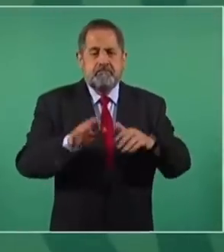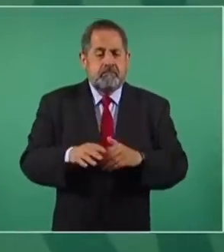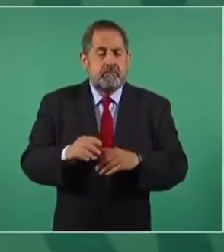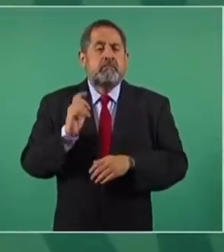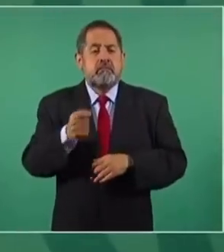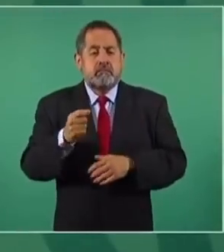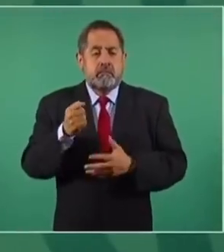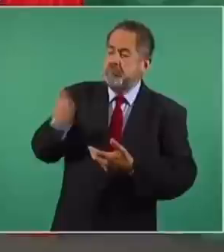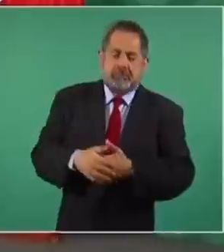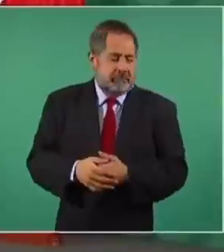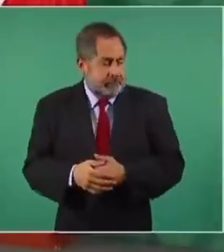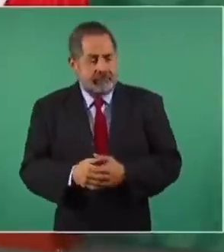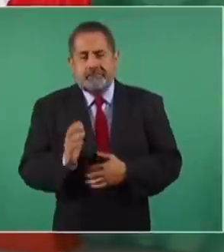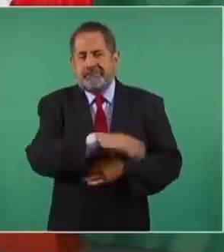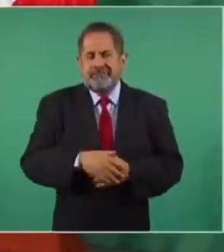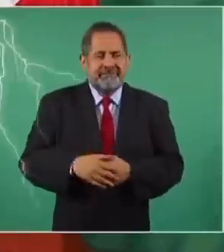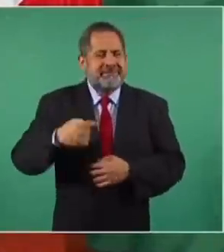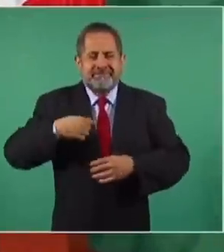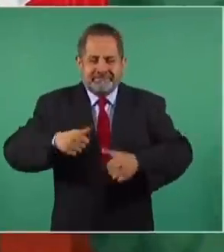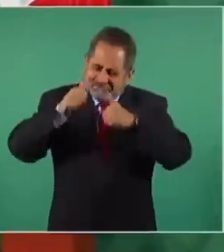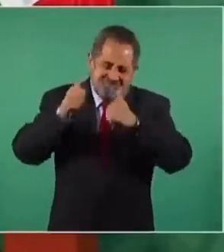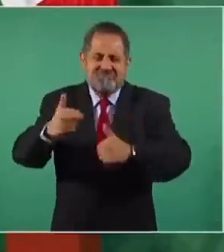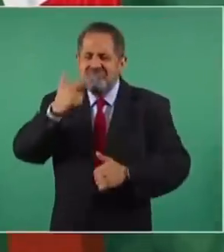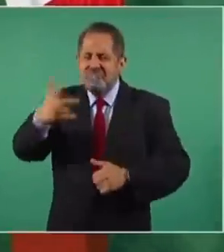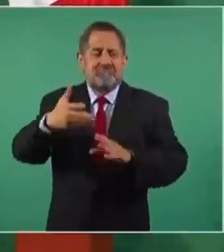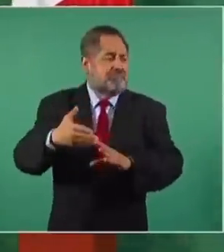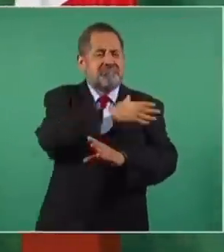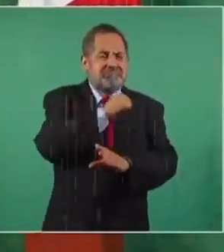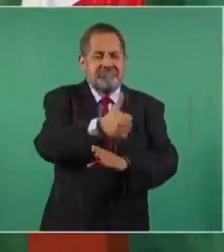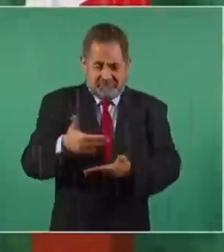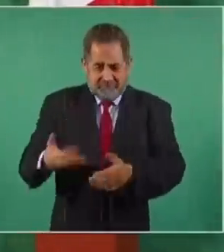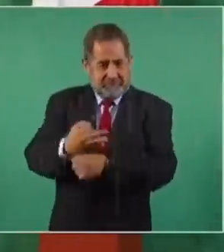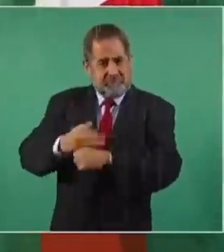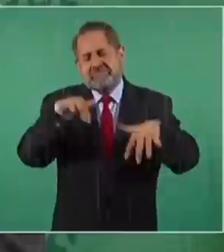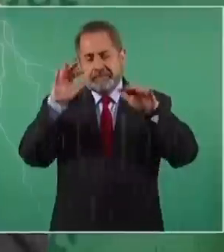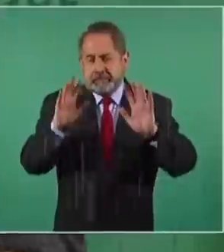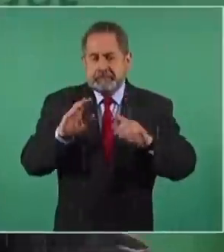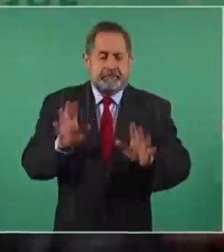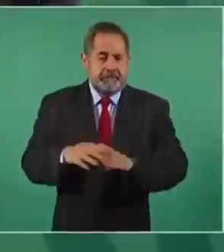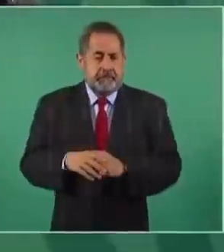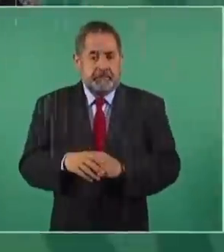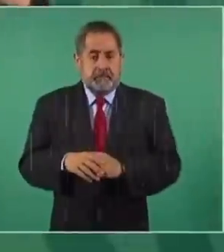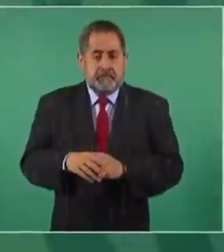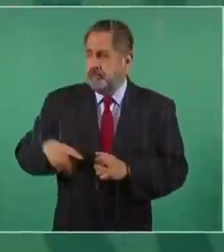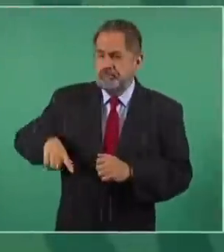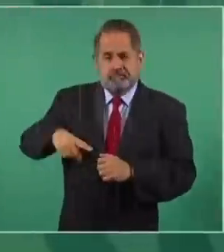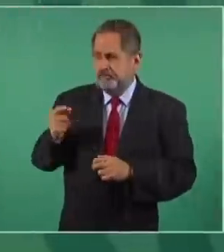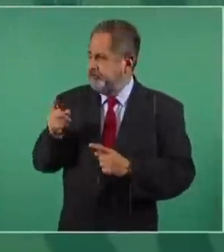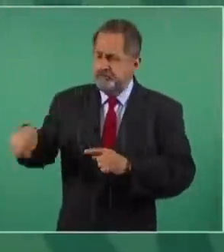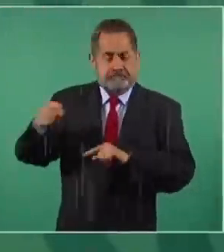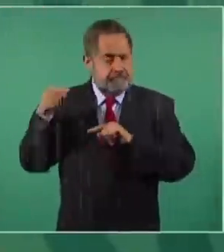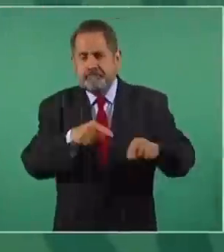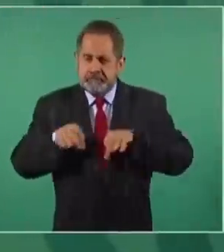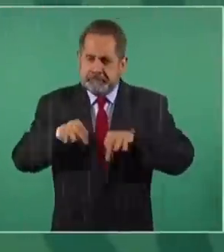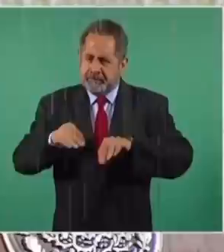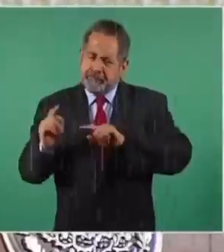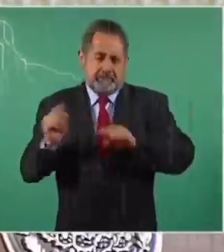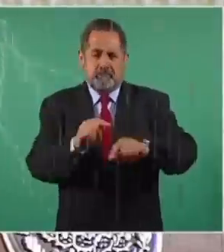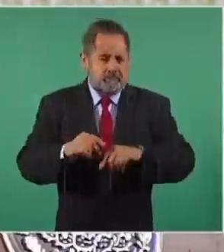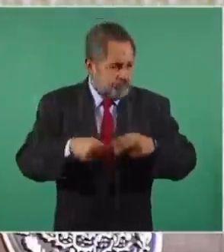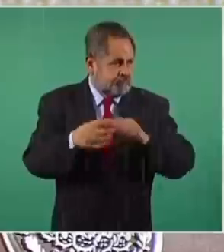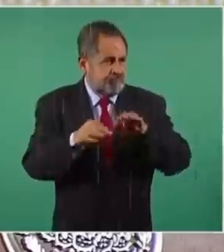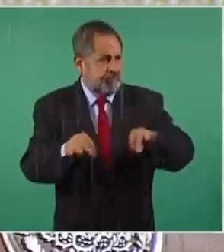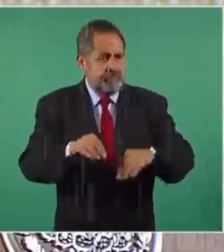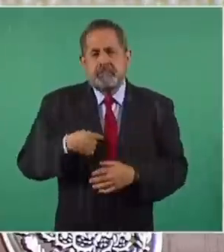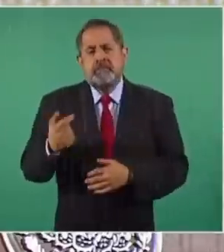eso no significa que no se atienda, nos estamos atendiendo mejor que nunca a los domesticados. Todo el gobierno a trabajar. ¿Qué